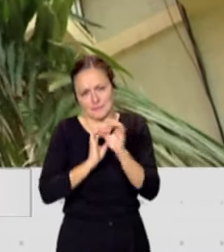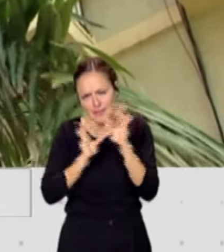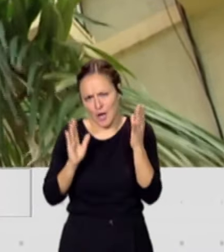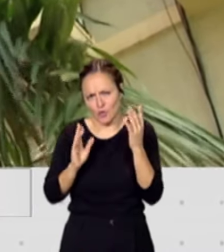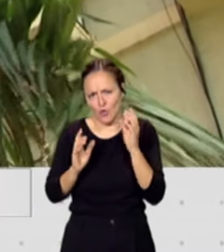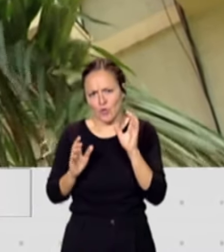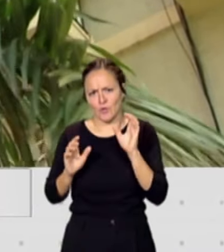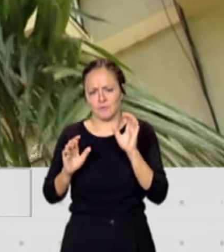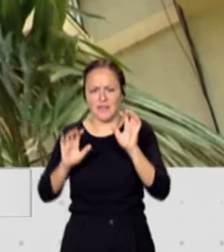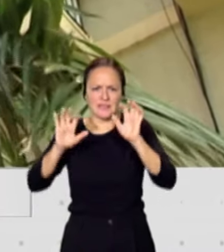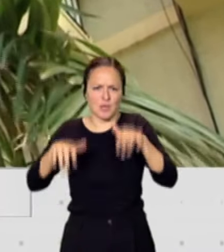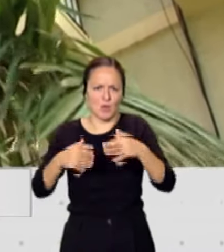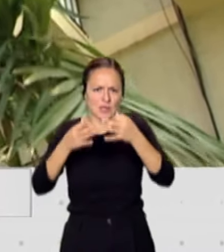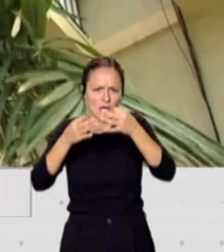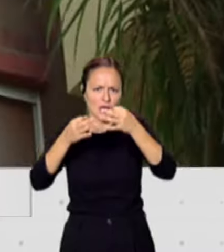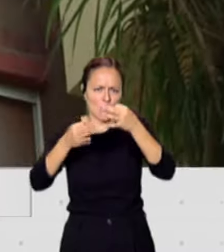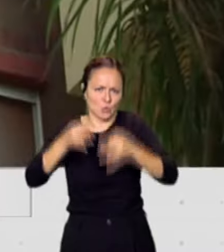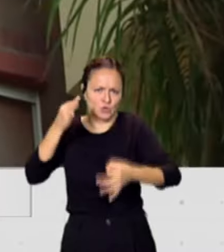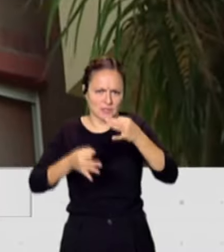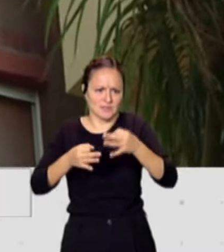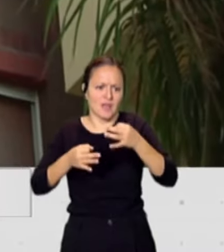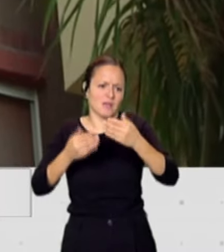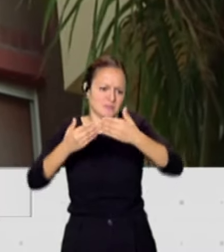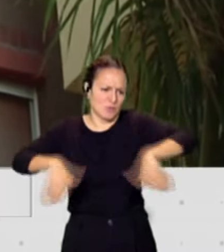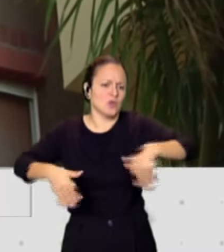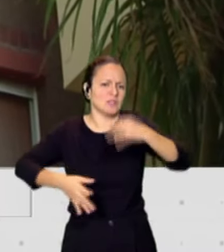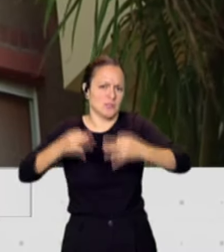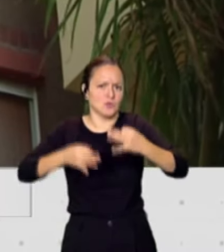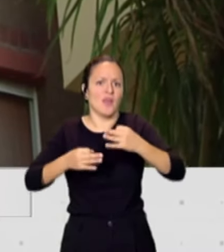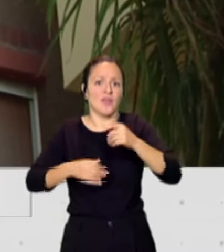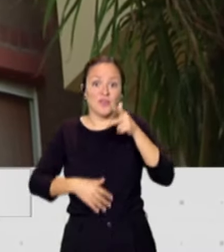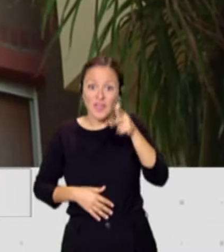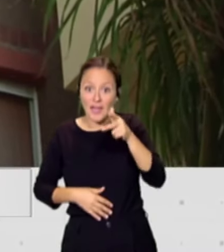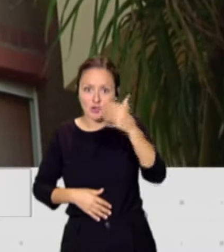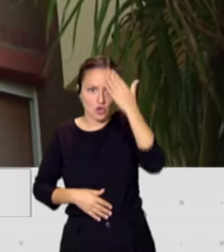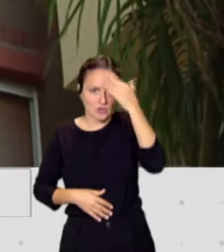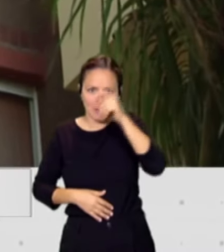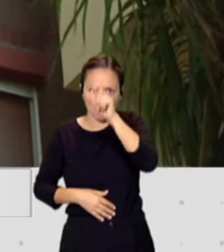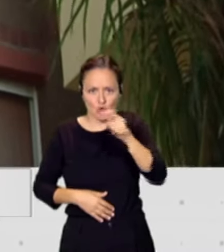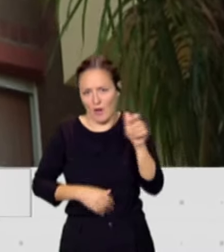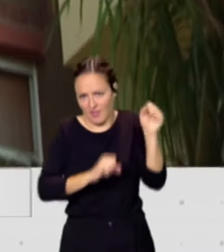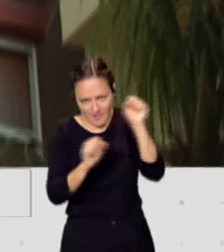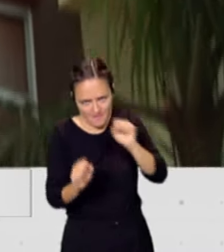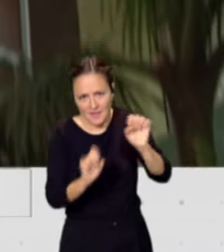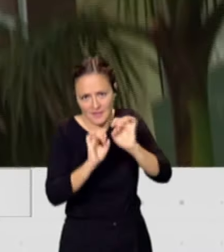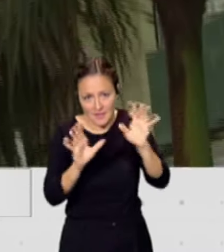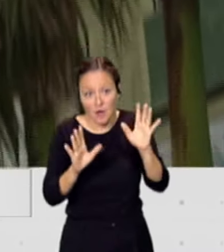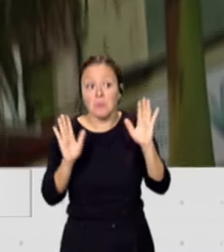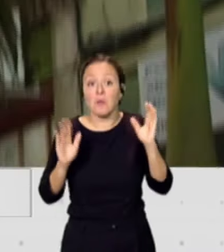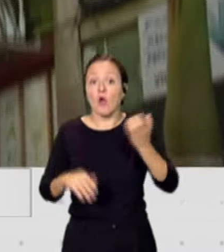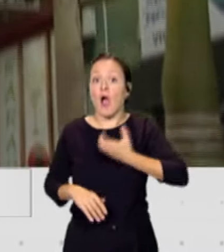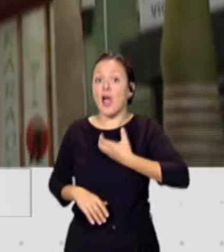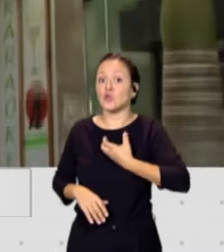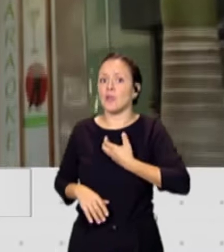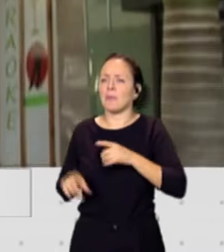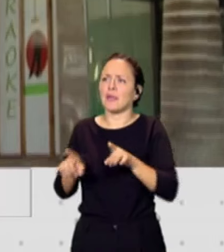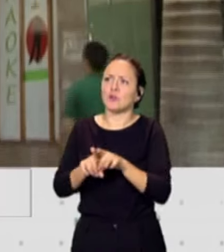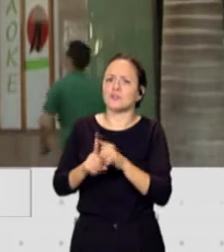siempre los derechos fundamentales de las personas no así el lo que consideran los ayuntamientos como un